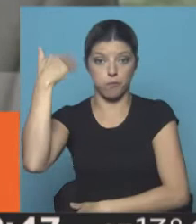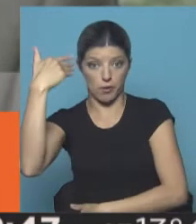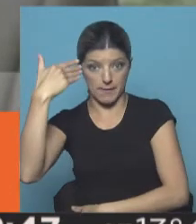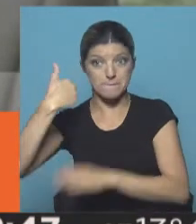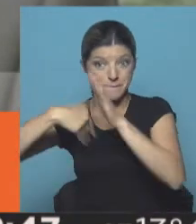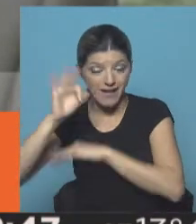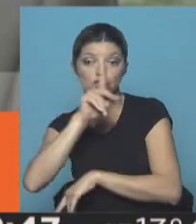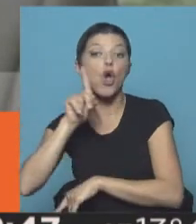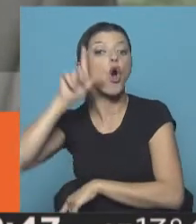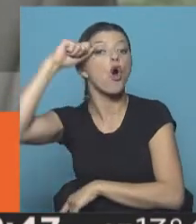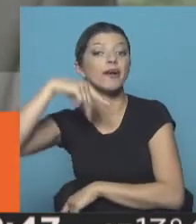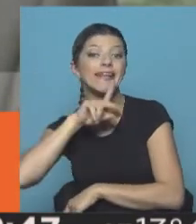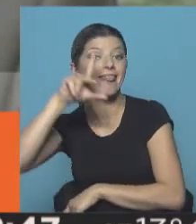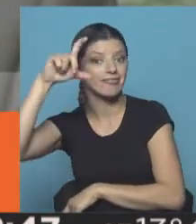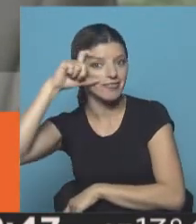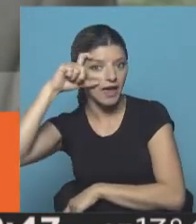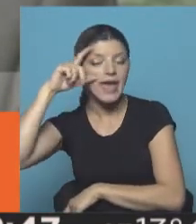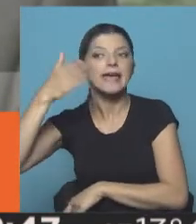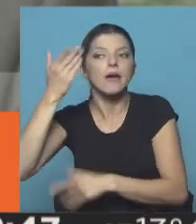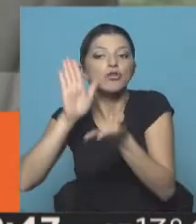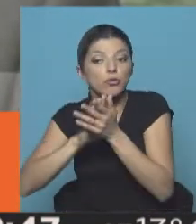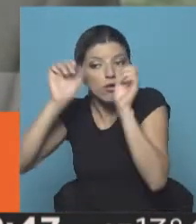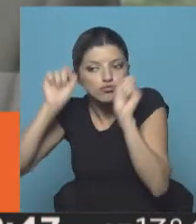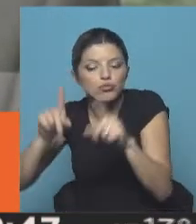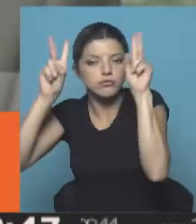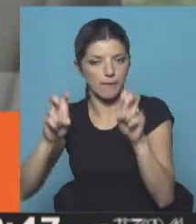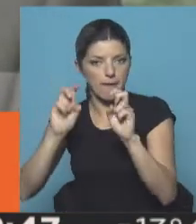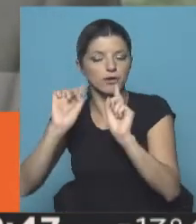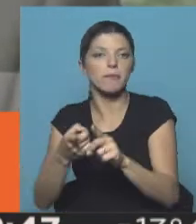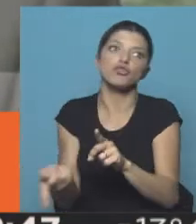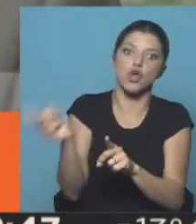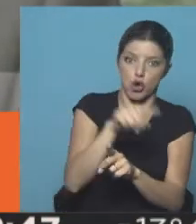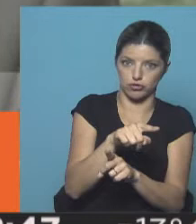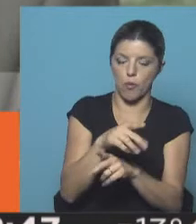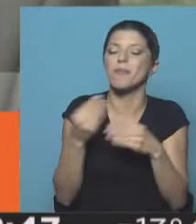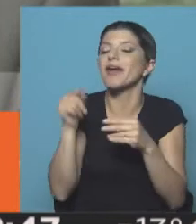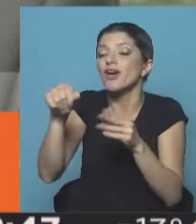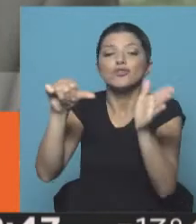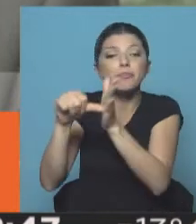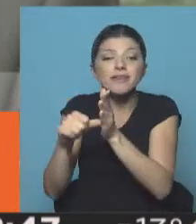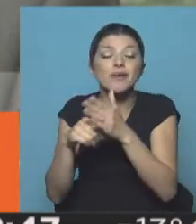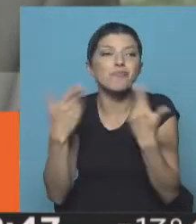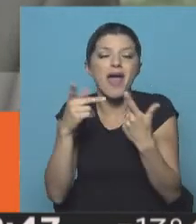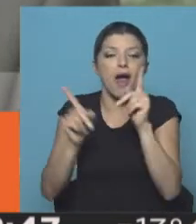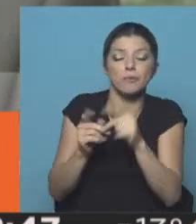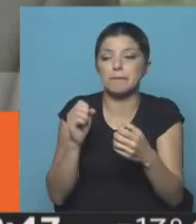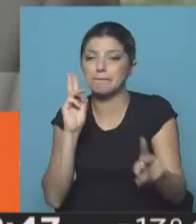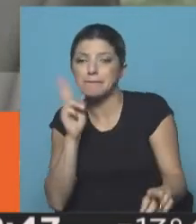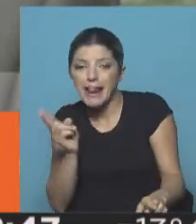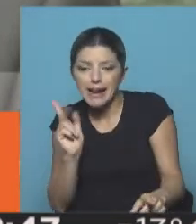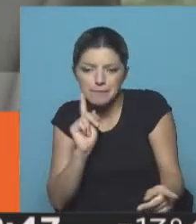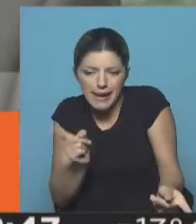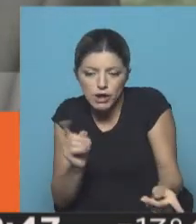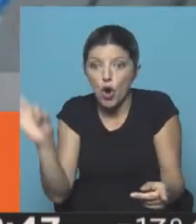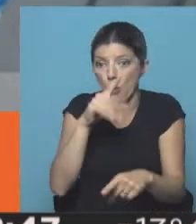empezar, que exceden lo local. ¿Por qué? Porque son países que de repente están amenazados o están en guerras en muchos casos. Claro. El discurso